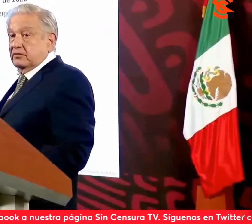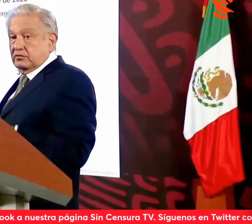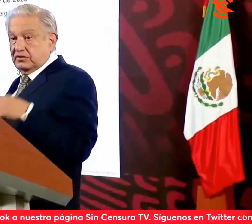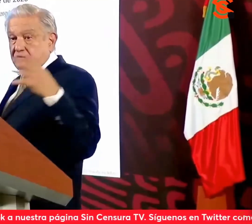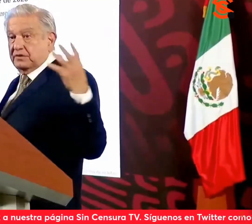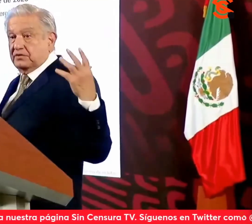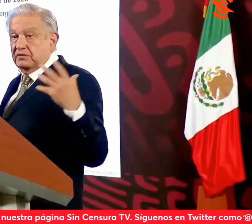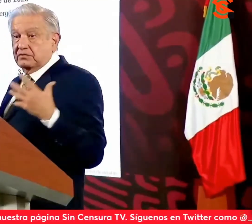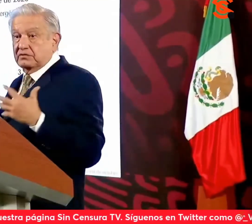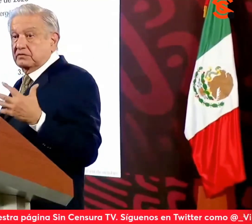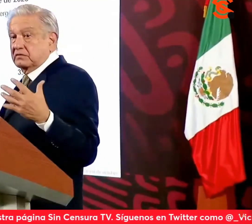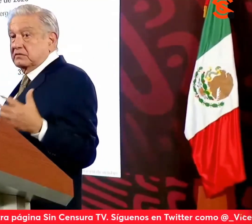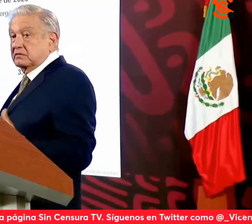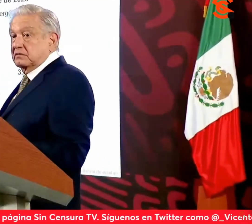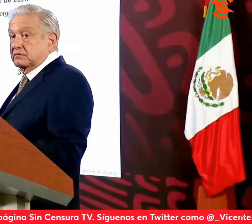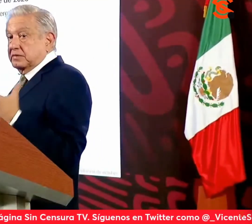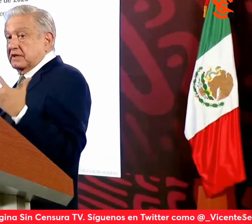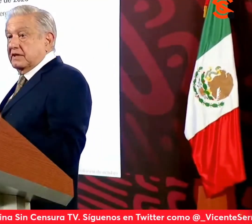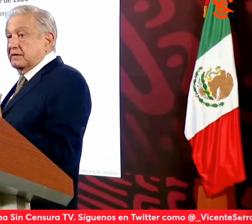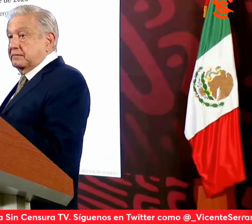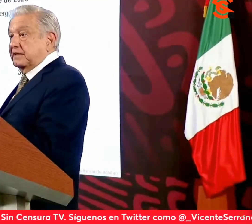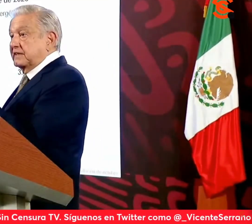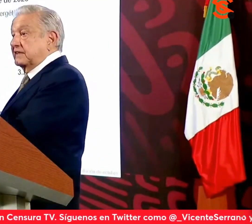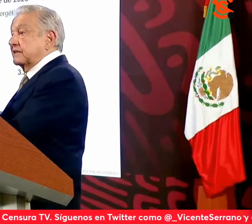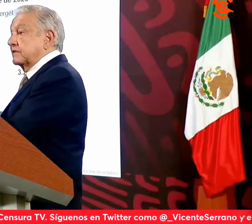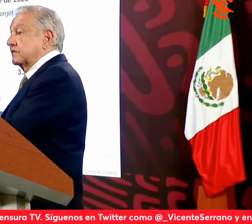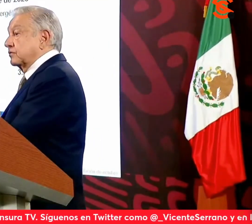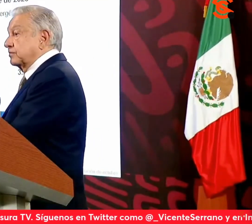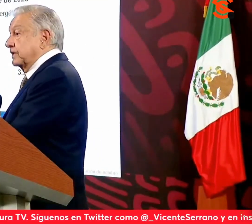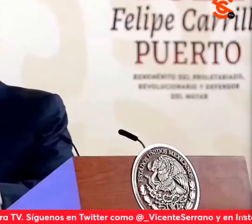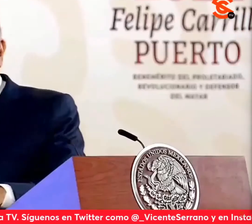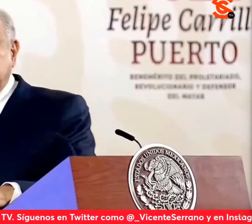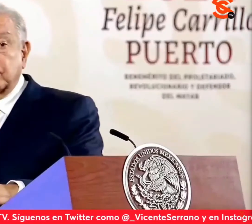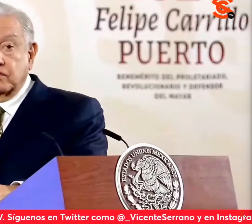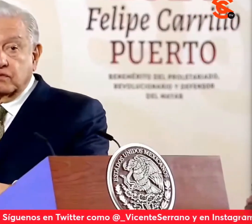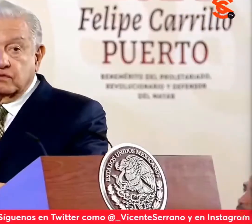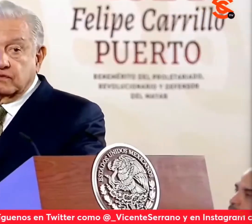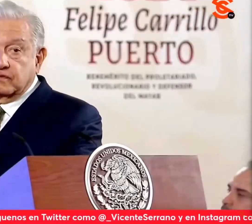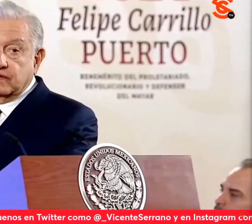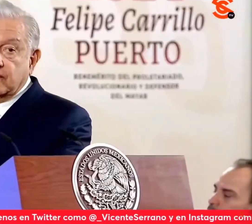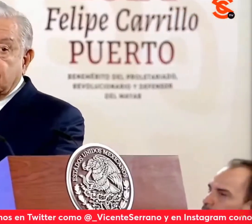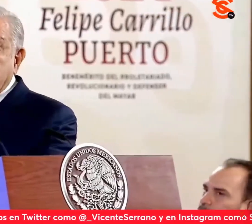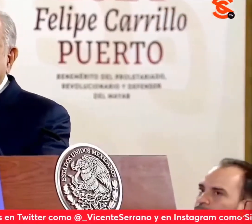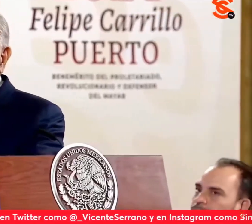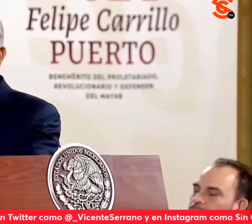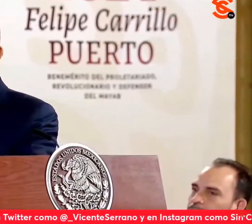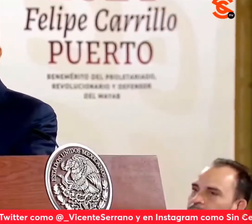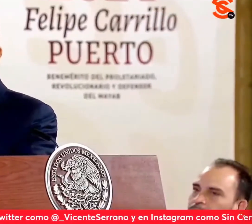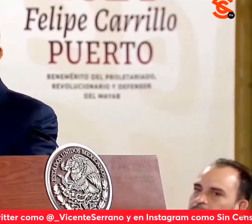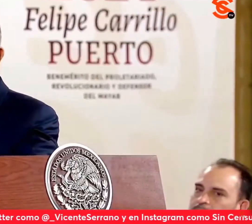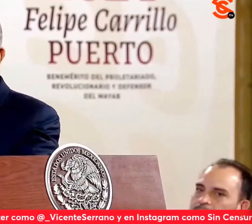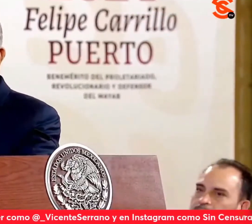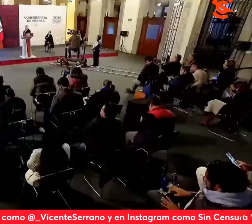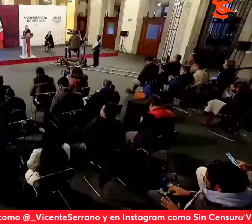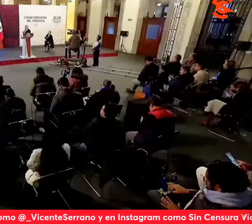de autoservicio para mantener los precios de la canasta